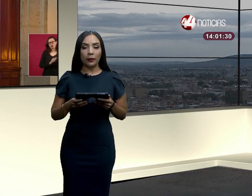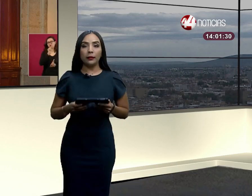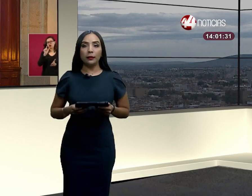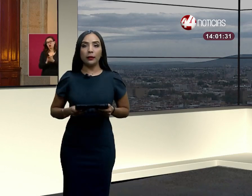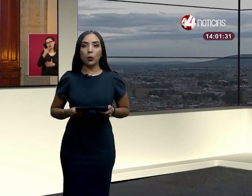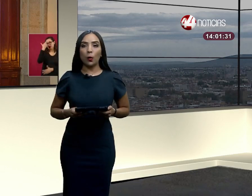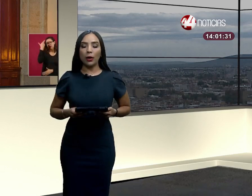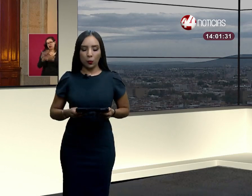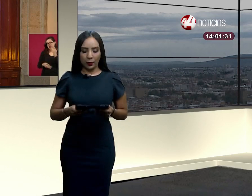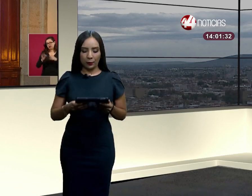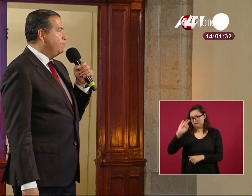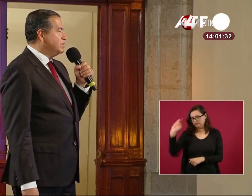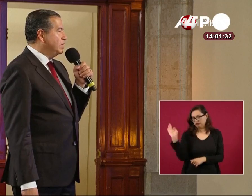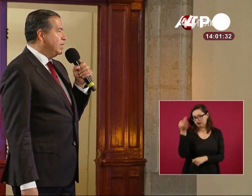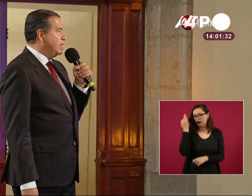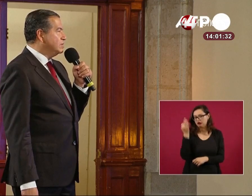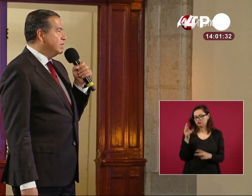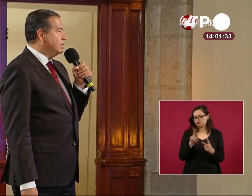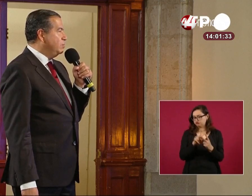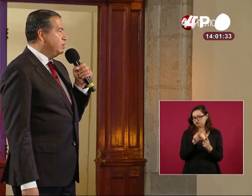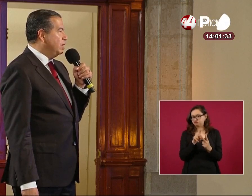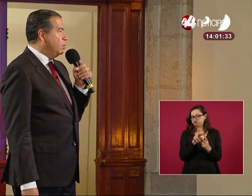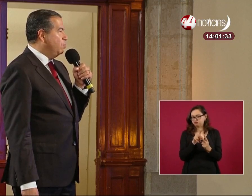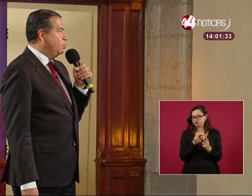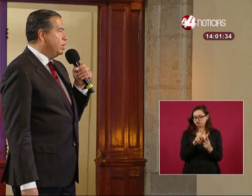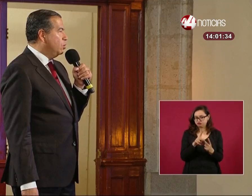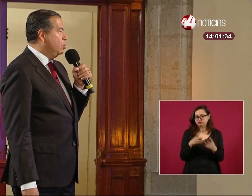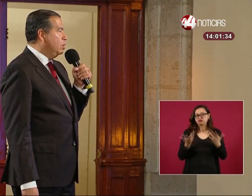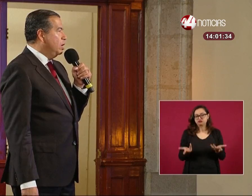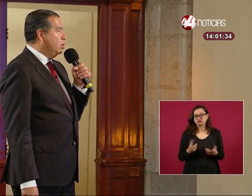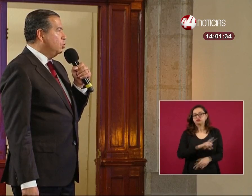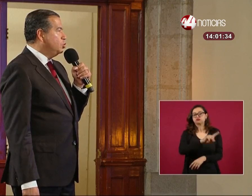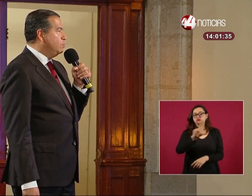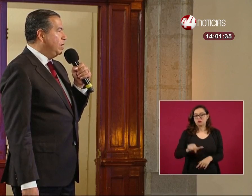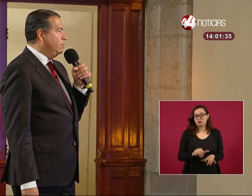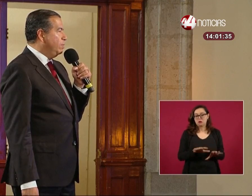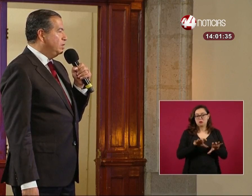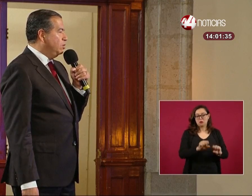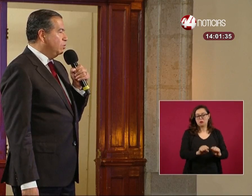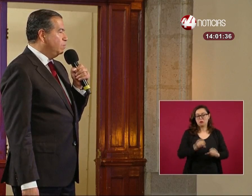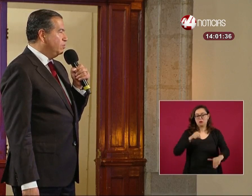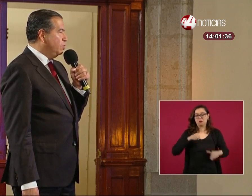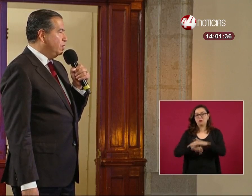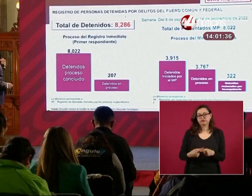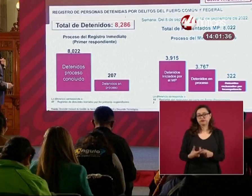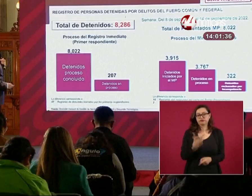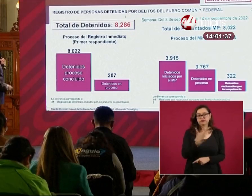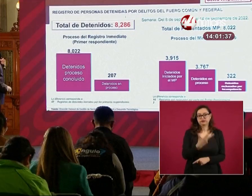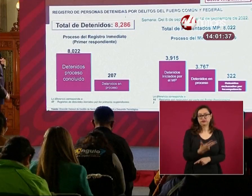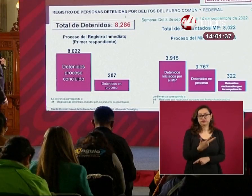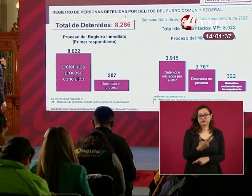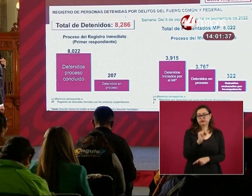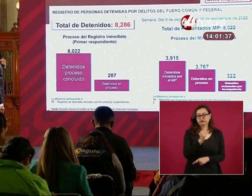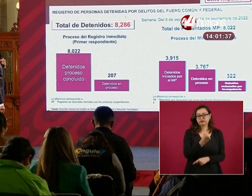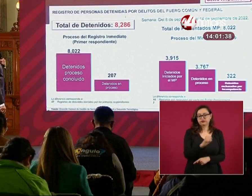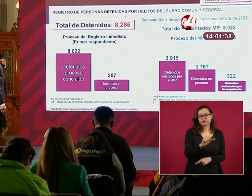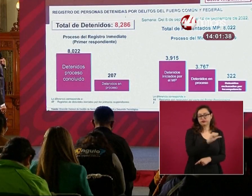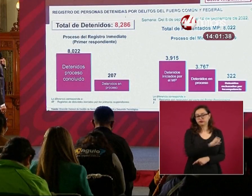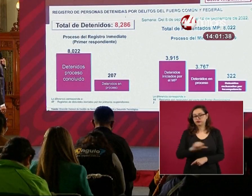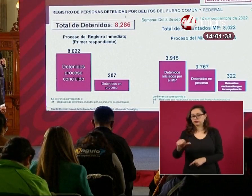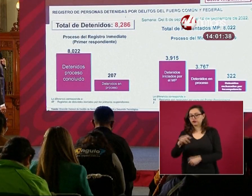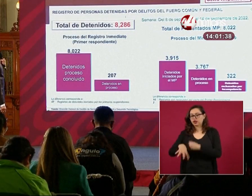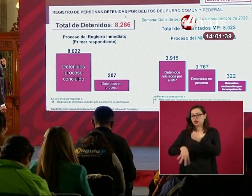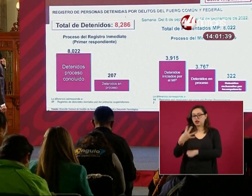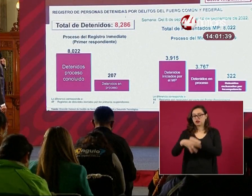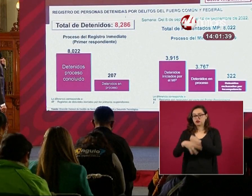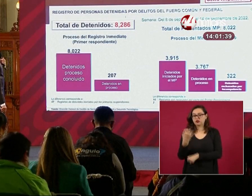Crespo, detenido en noviembre del 2020 por su relación con la desaparición de los 43 estudiantes normalistas de